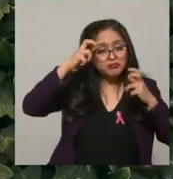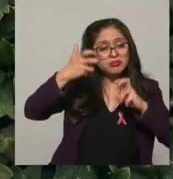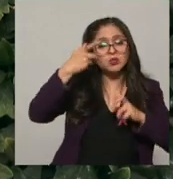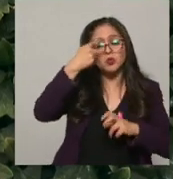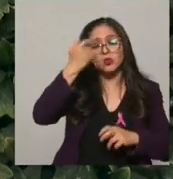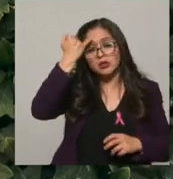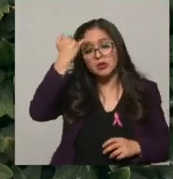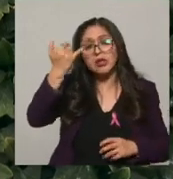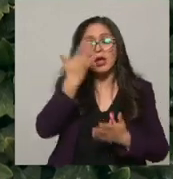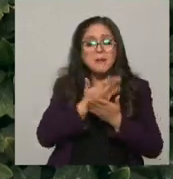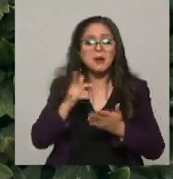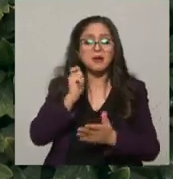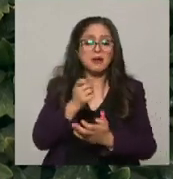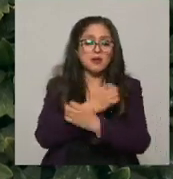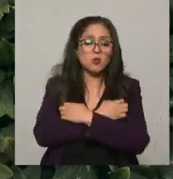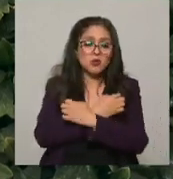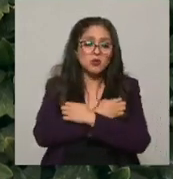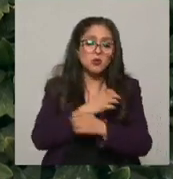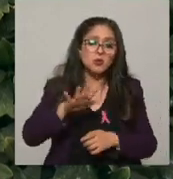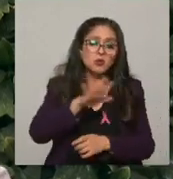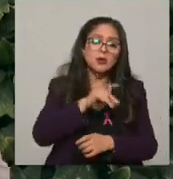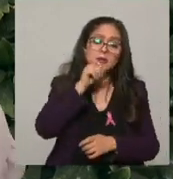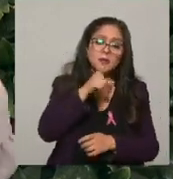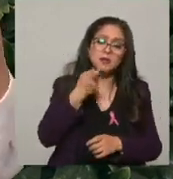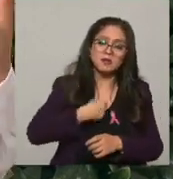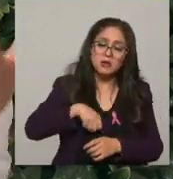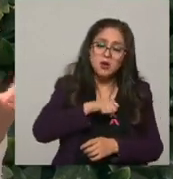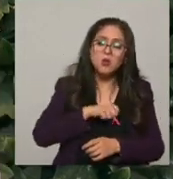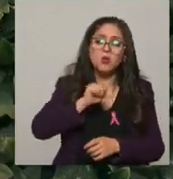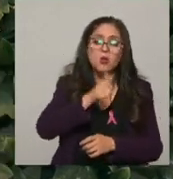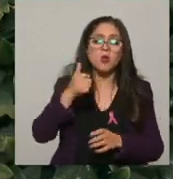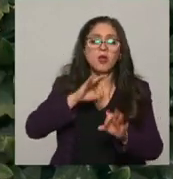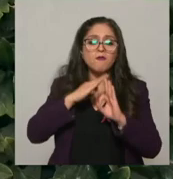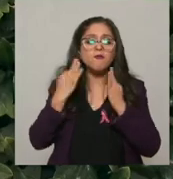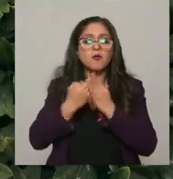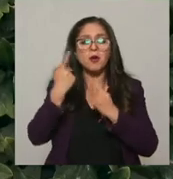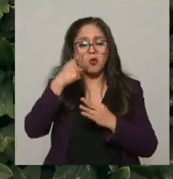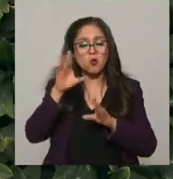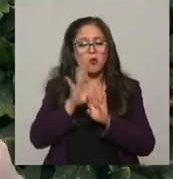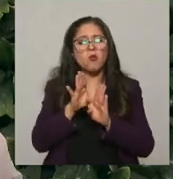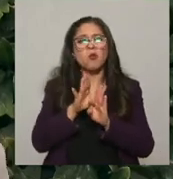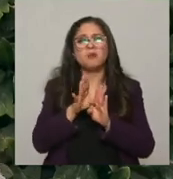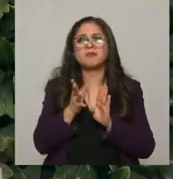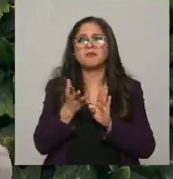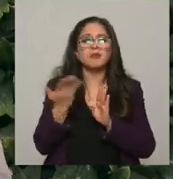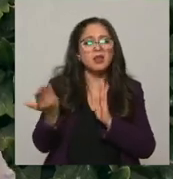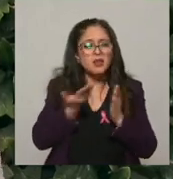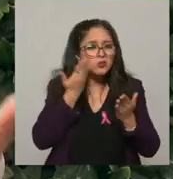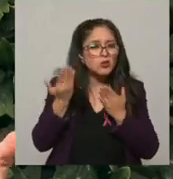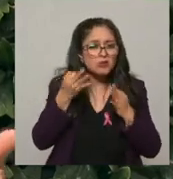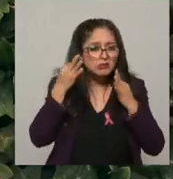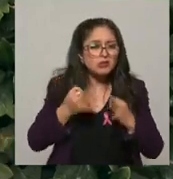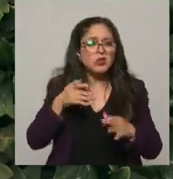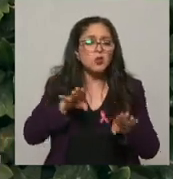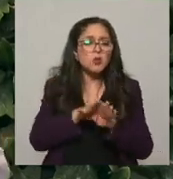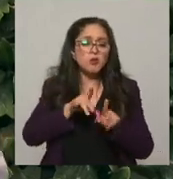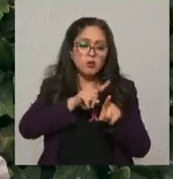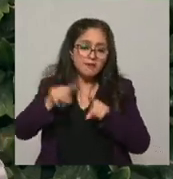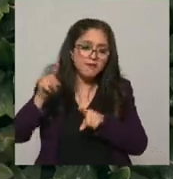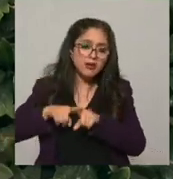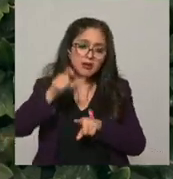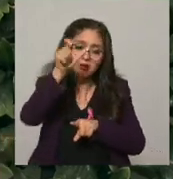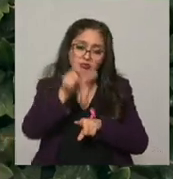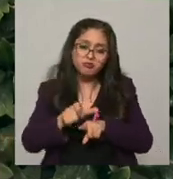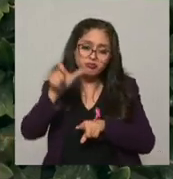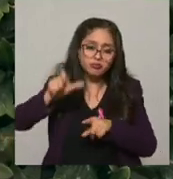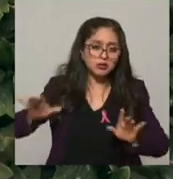manera en el sistema educativo, ¿no? En los sistemas de salud, en los sistemas formativos, qué son las identidades diversas. Y en ese